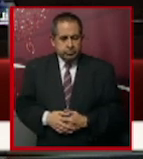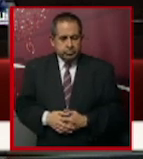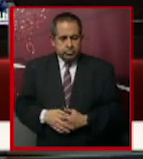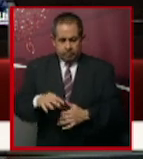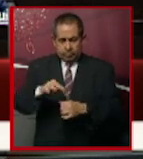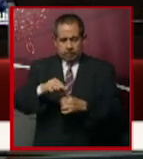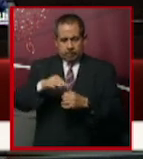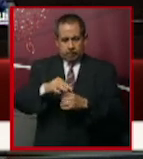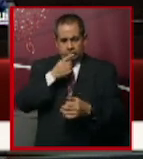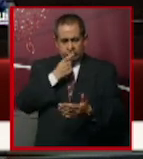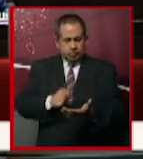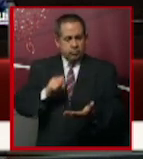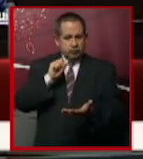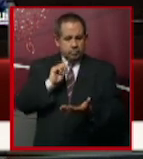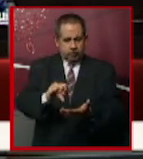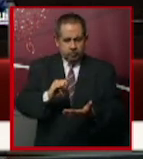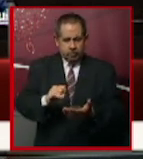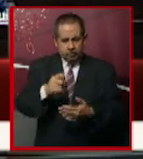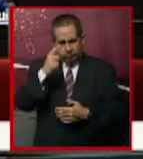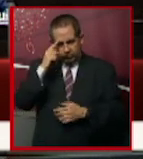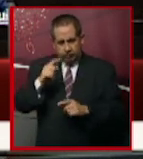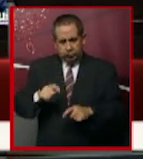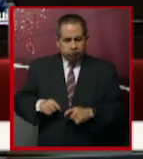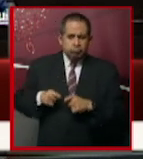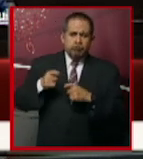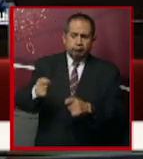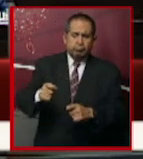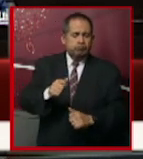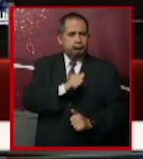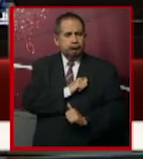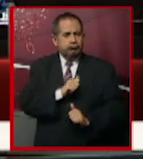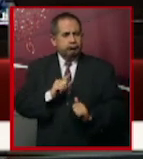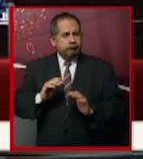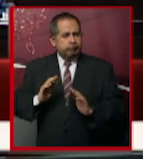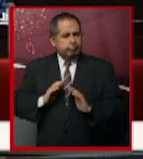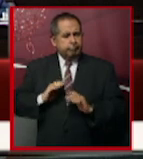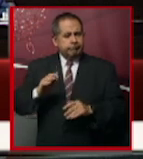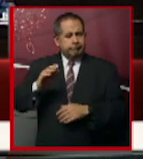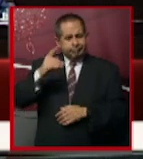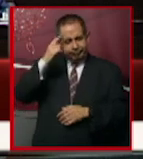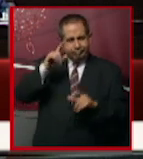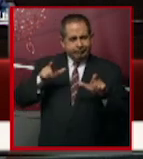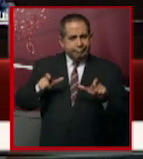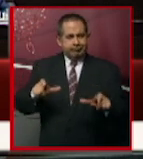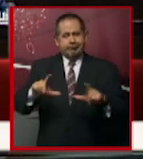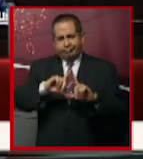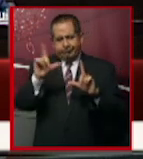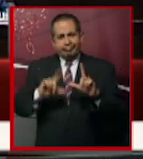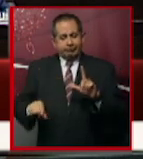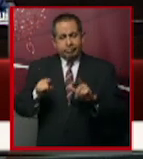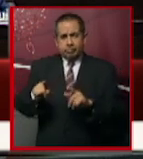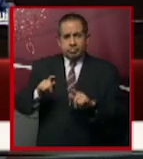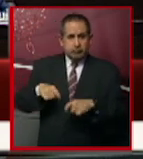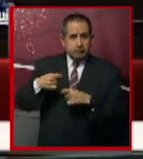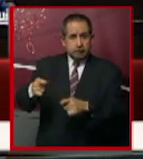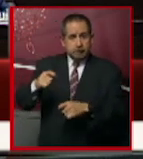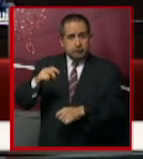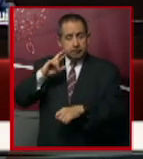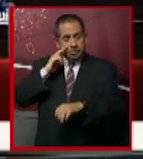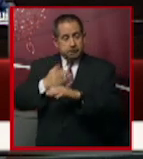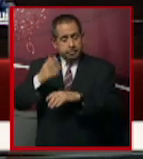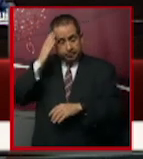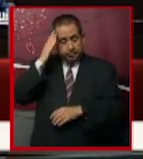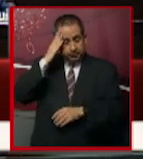de confianza para los mandos e integrantes de la Guardia Nacional, porque la esperanza que la sociedad ha